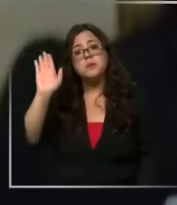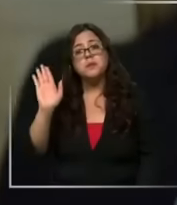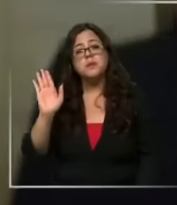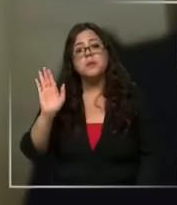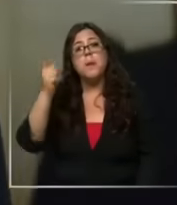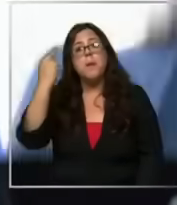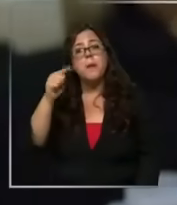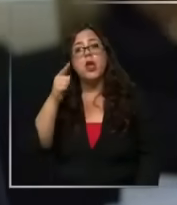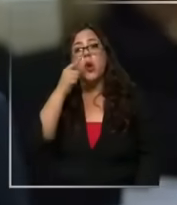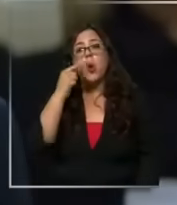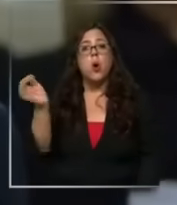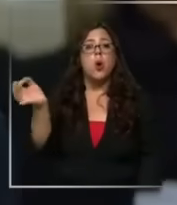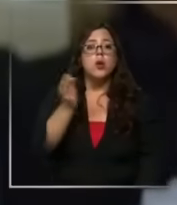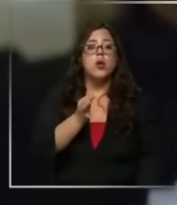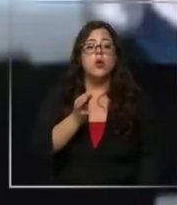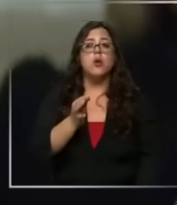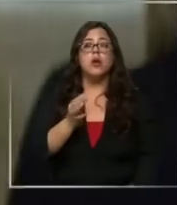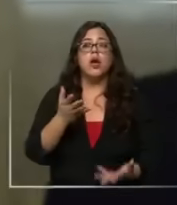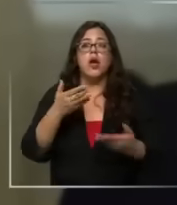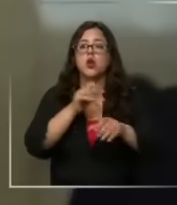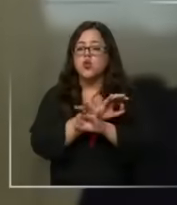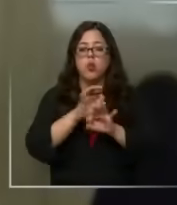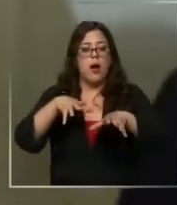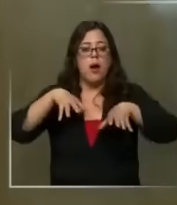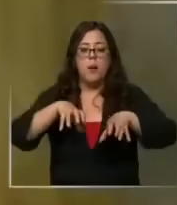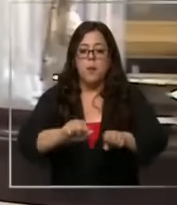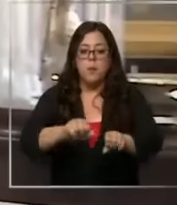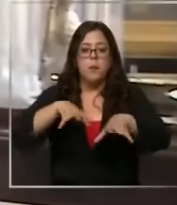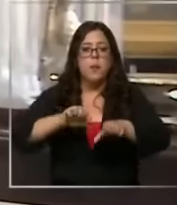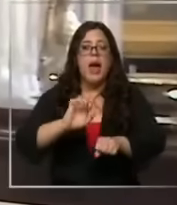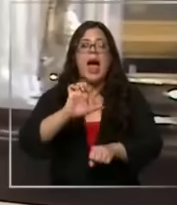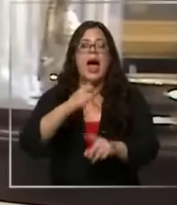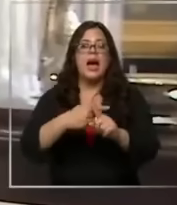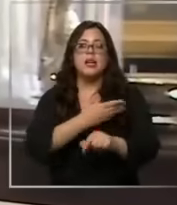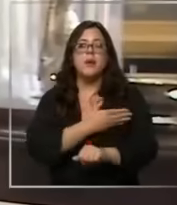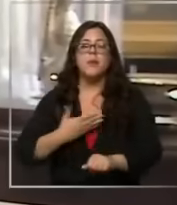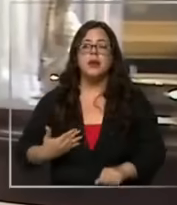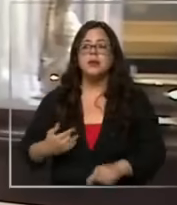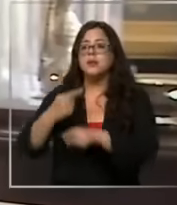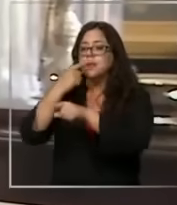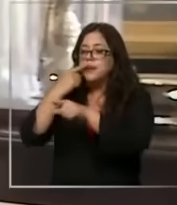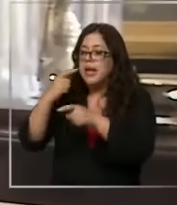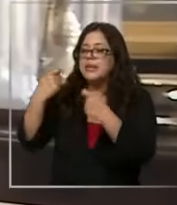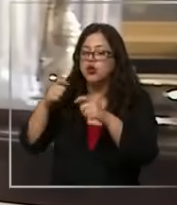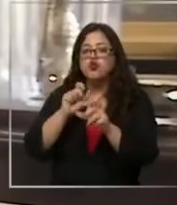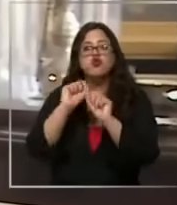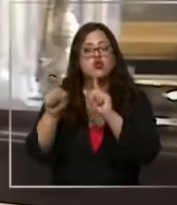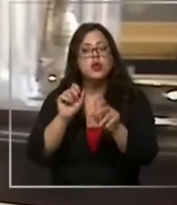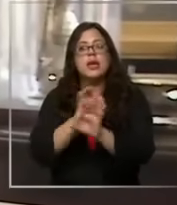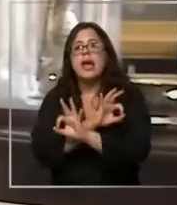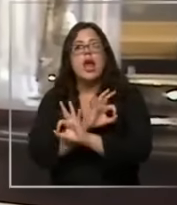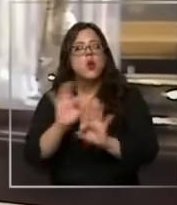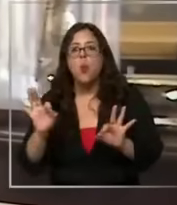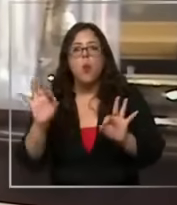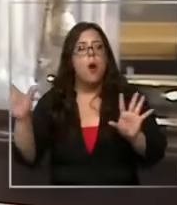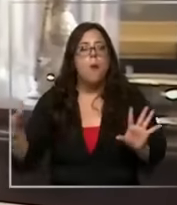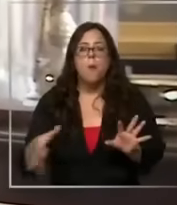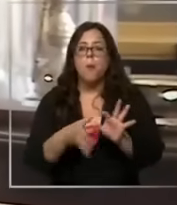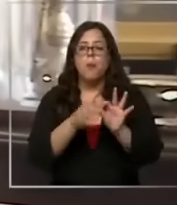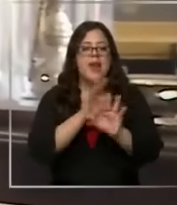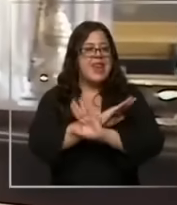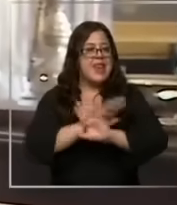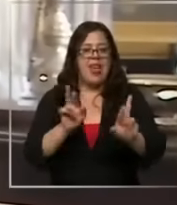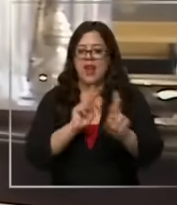sí, reconoció que nunca le dio un masaje al exmandatario. Él trató de defenderse diciendo que nunca habían congeniado, que no tenía